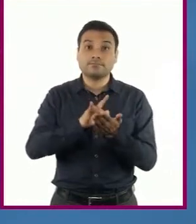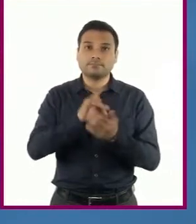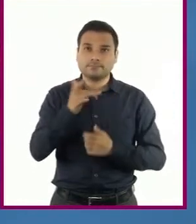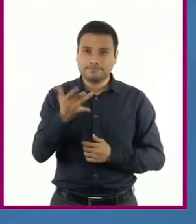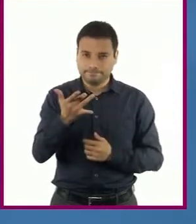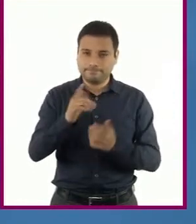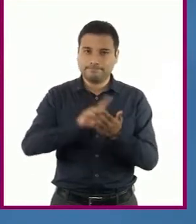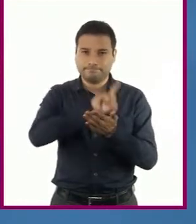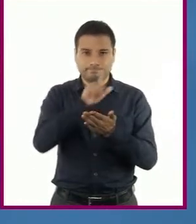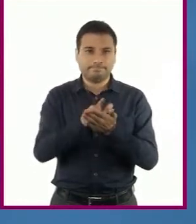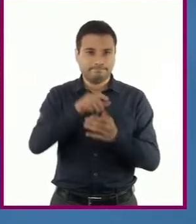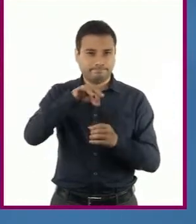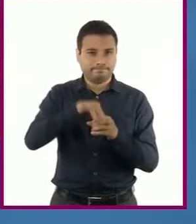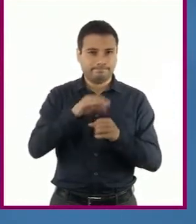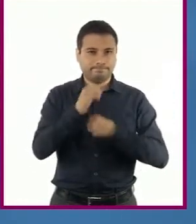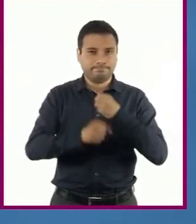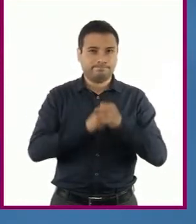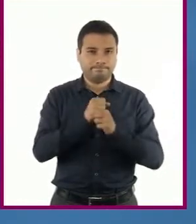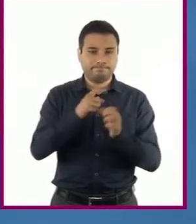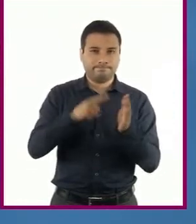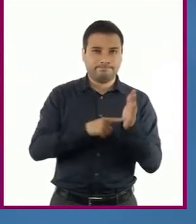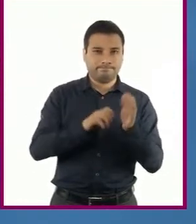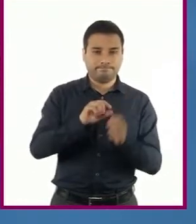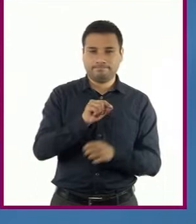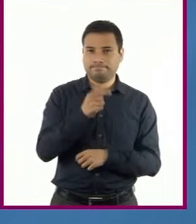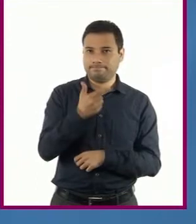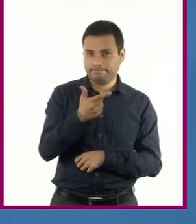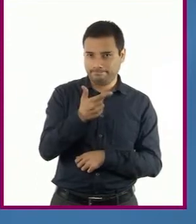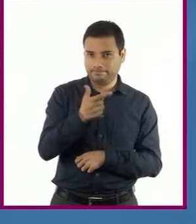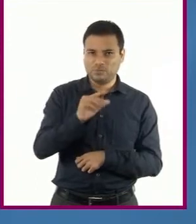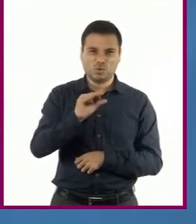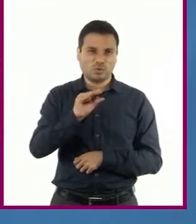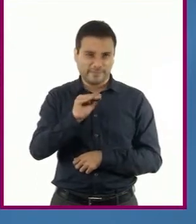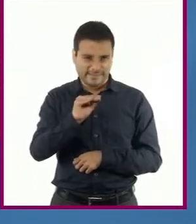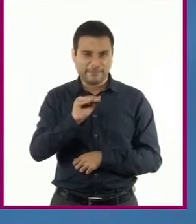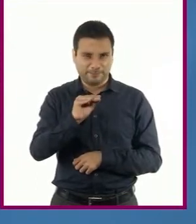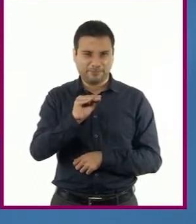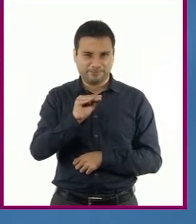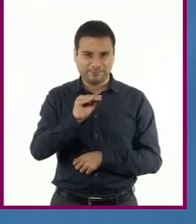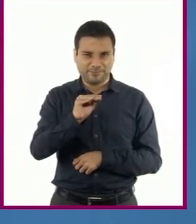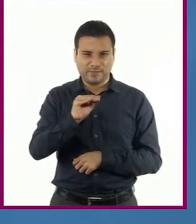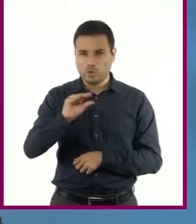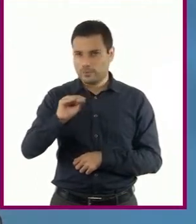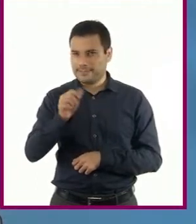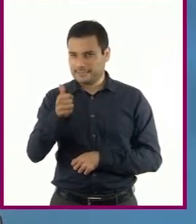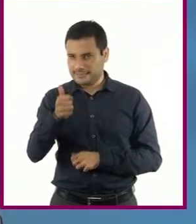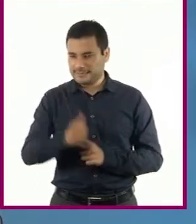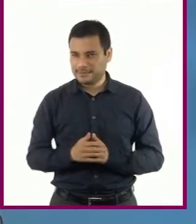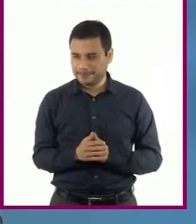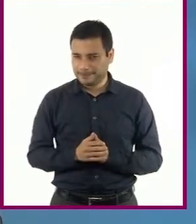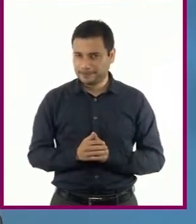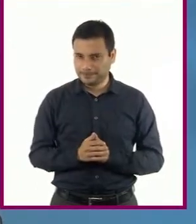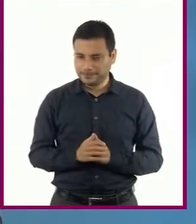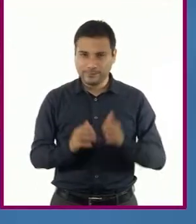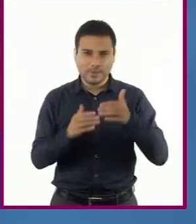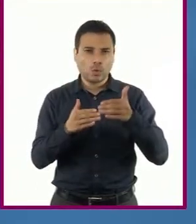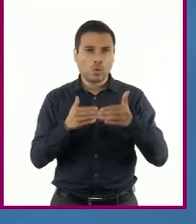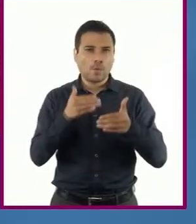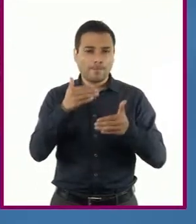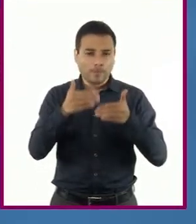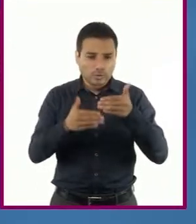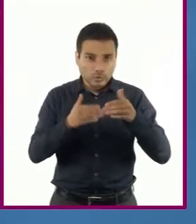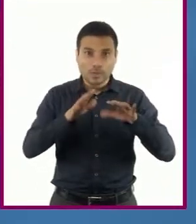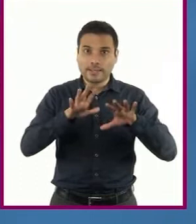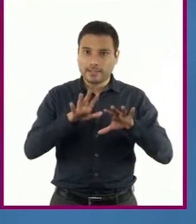de 1977, 1990 y 1996. El proceso de cambio hacia